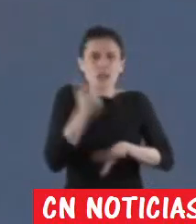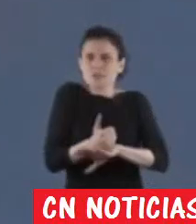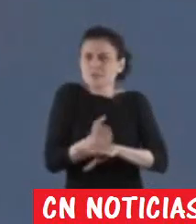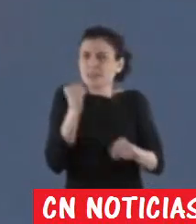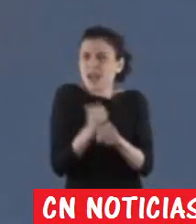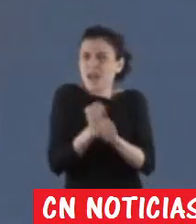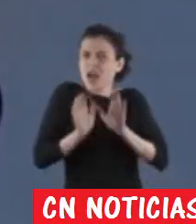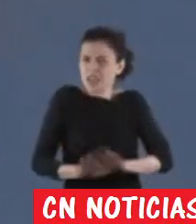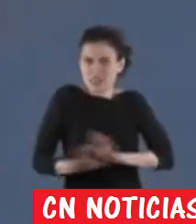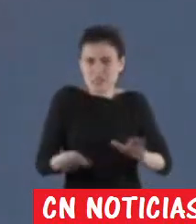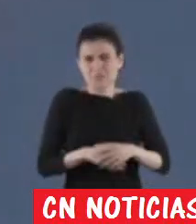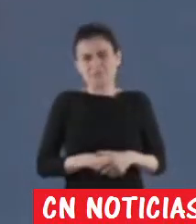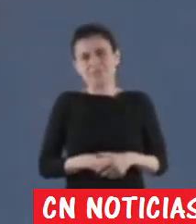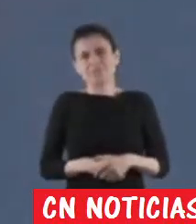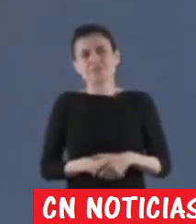Ahora,